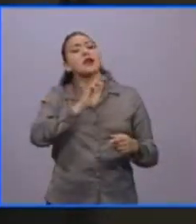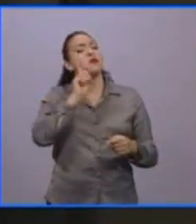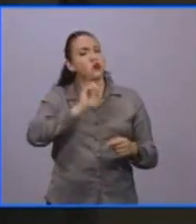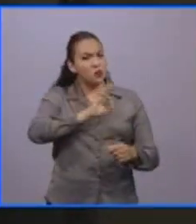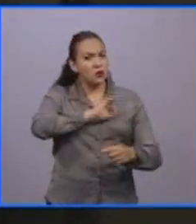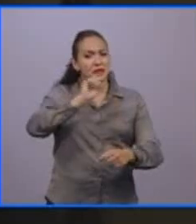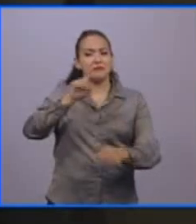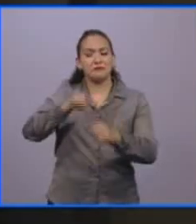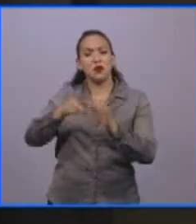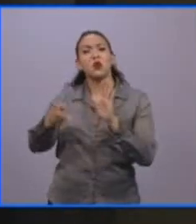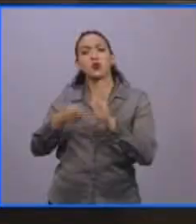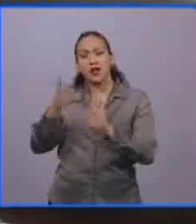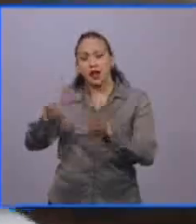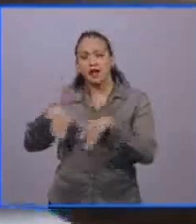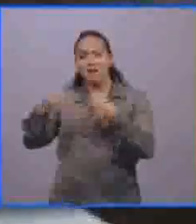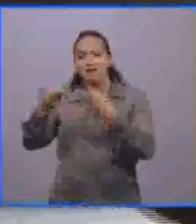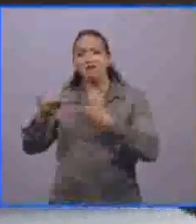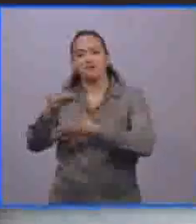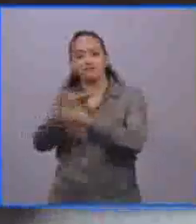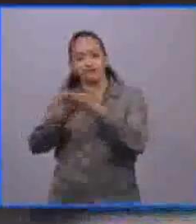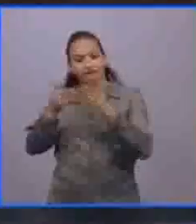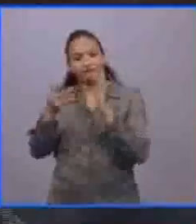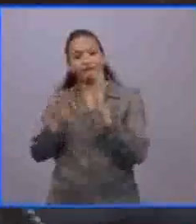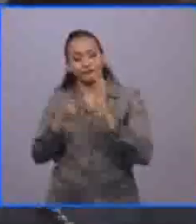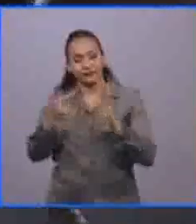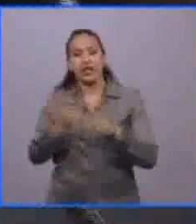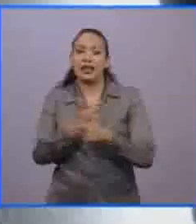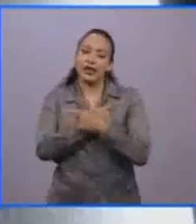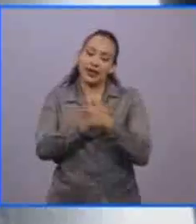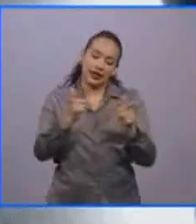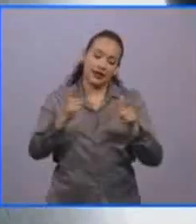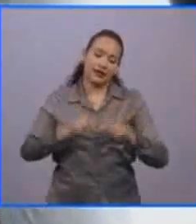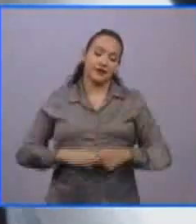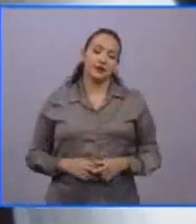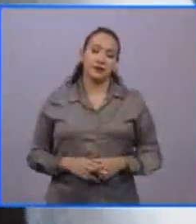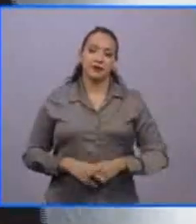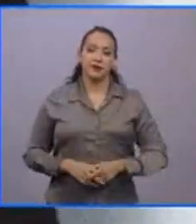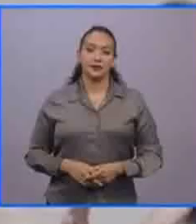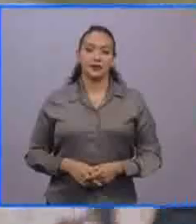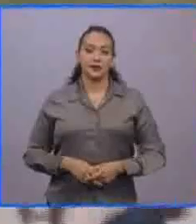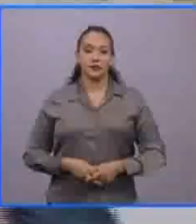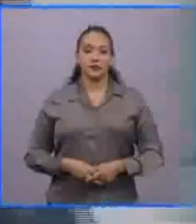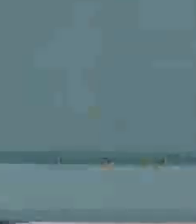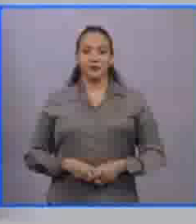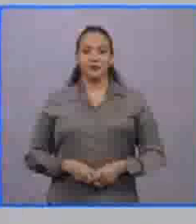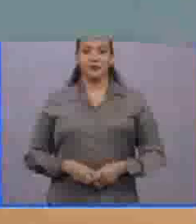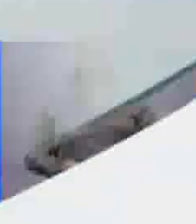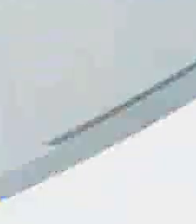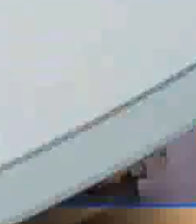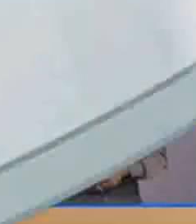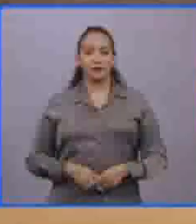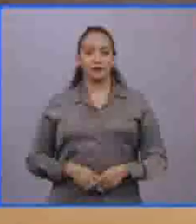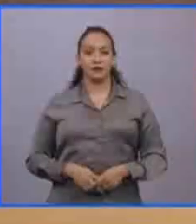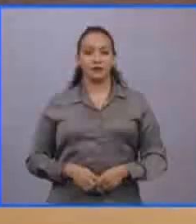reinserción social. Para el canal del Poder Judicial de la Federación, Óscar González.